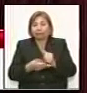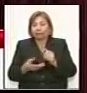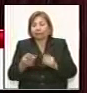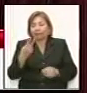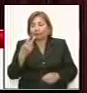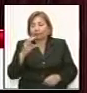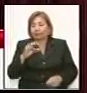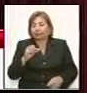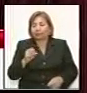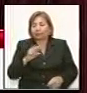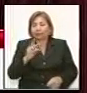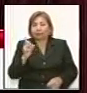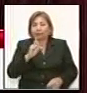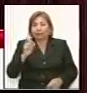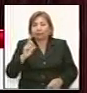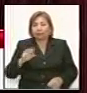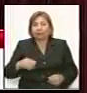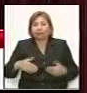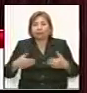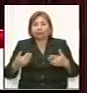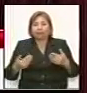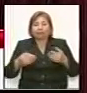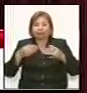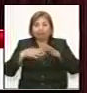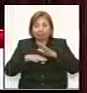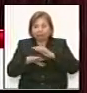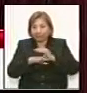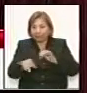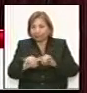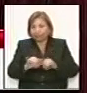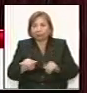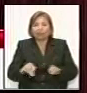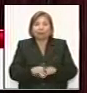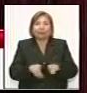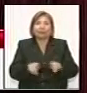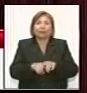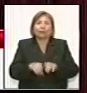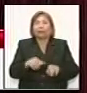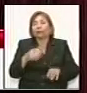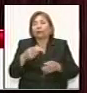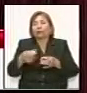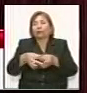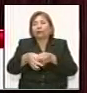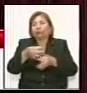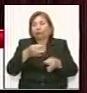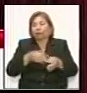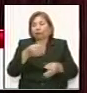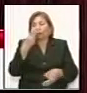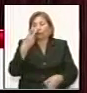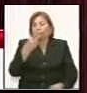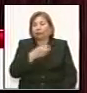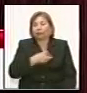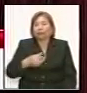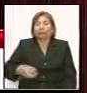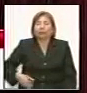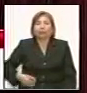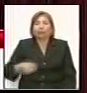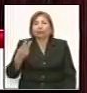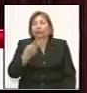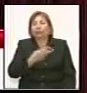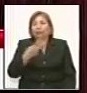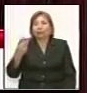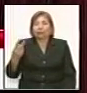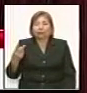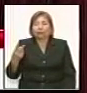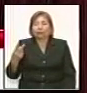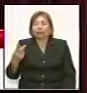su vicepresidente no lo iba a cerruchar el piso para ser reemplazado por él, entonces creó las dos vicepresidencias para que los dos